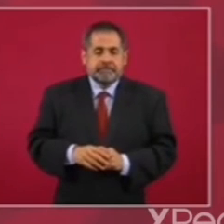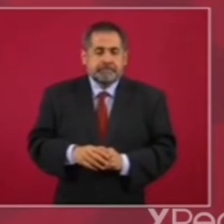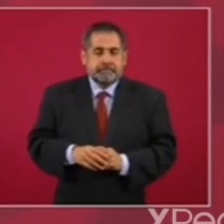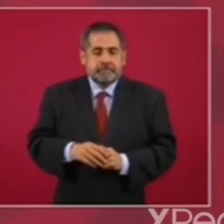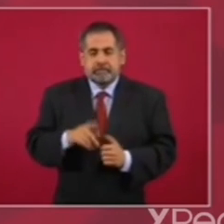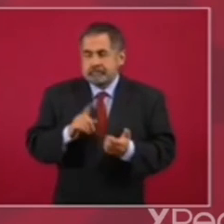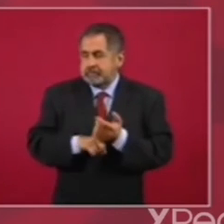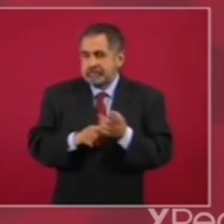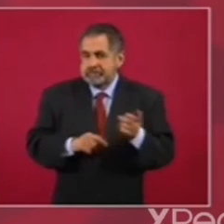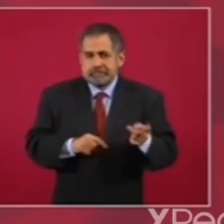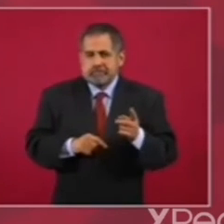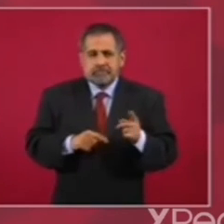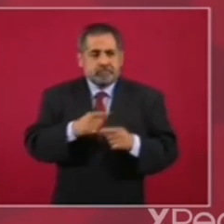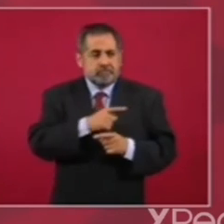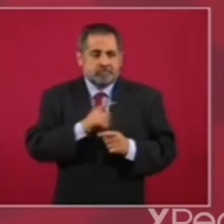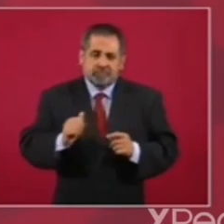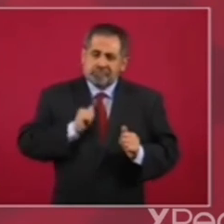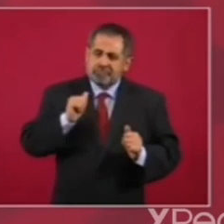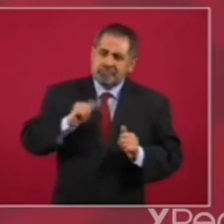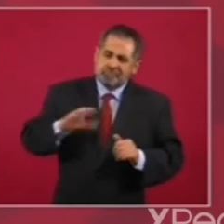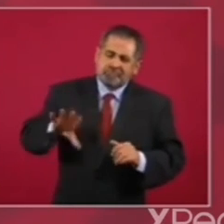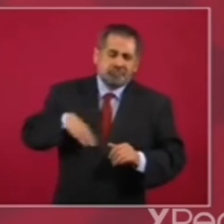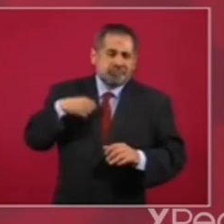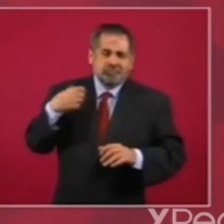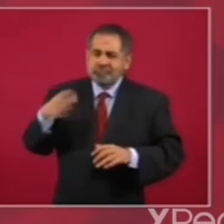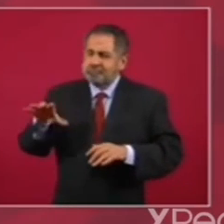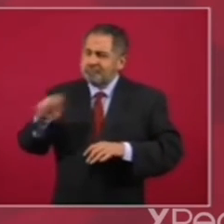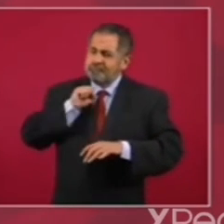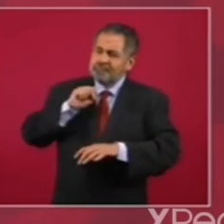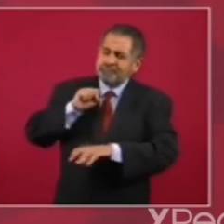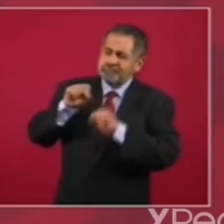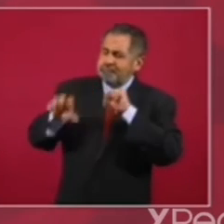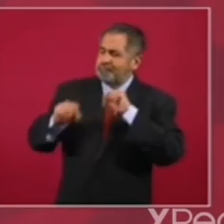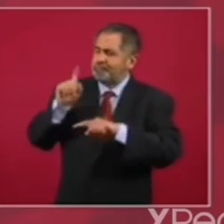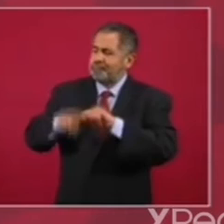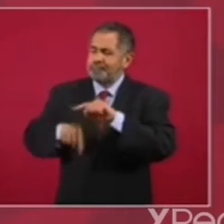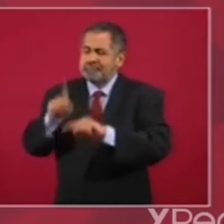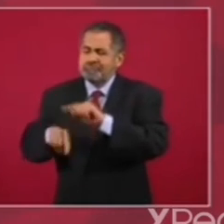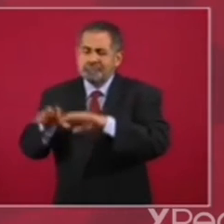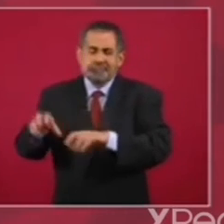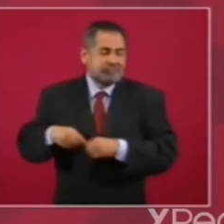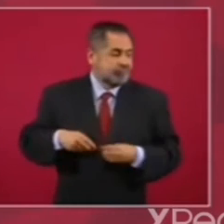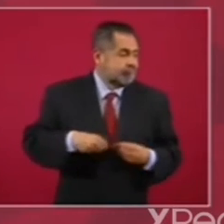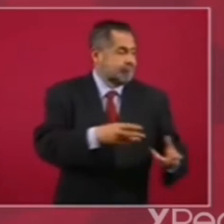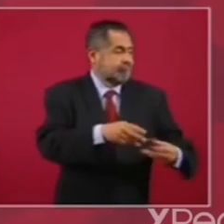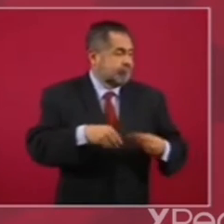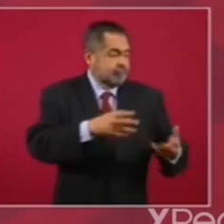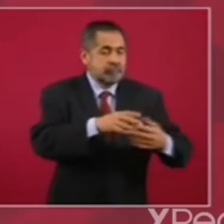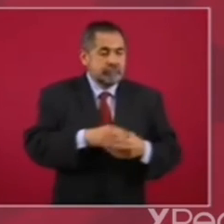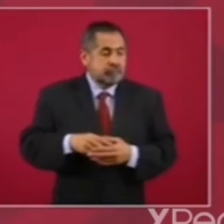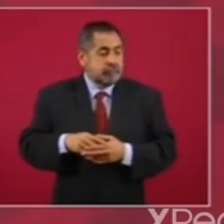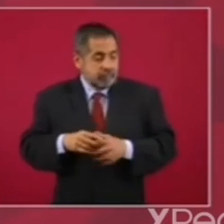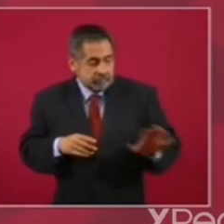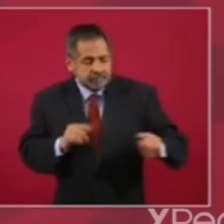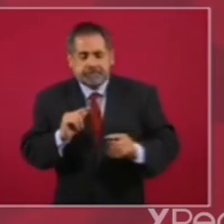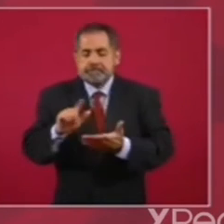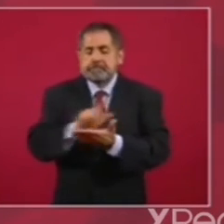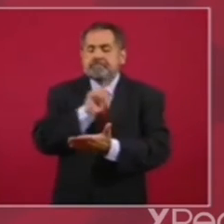En realidad fue un saqueo. Y ajustaron todo el marco